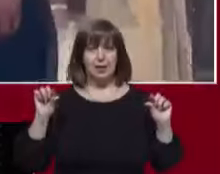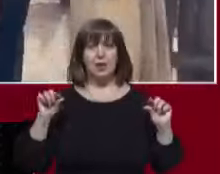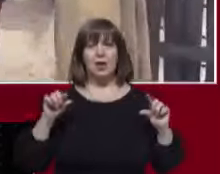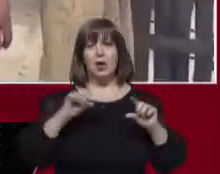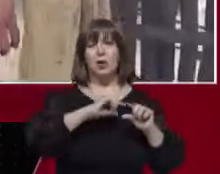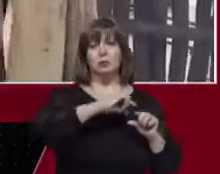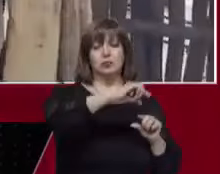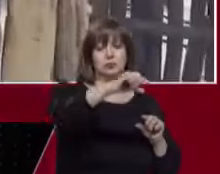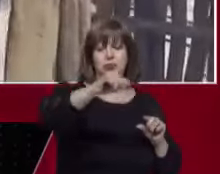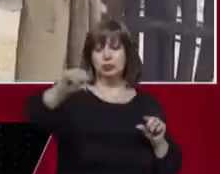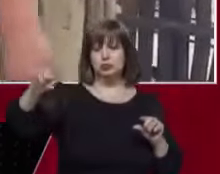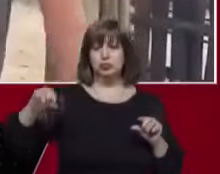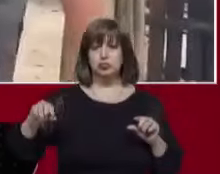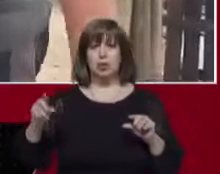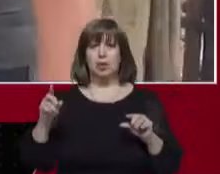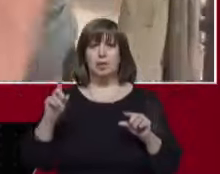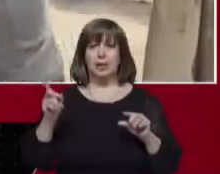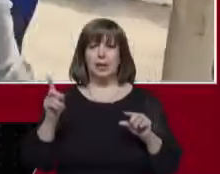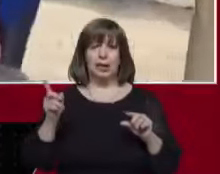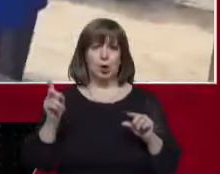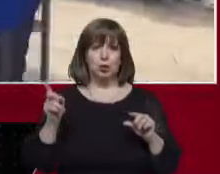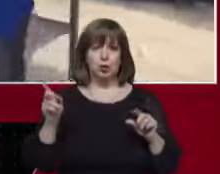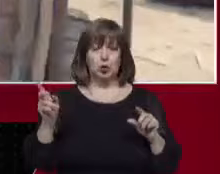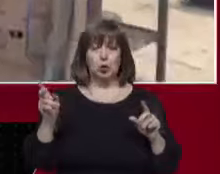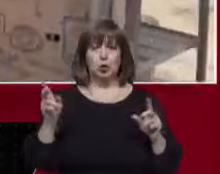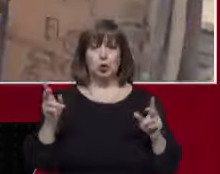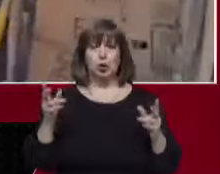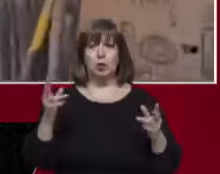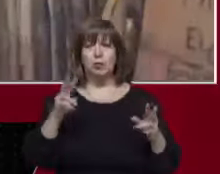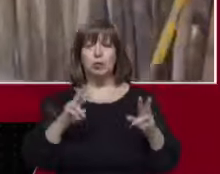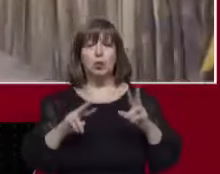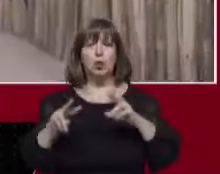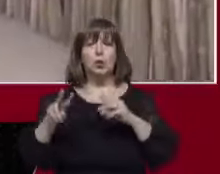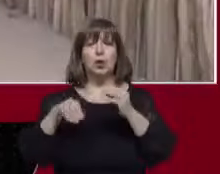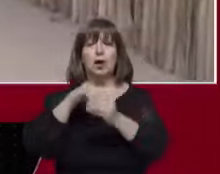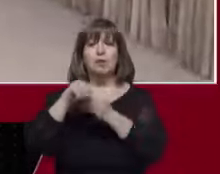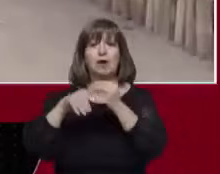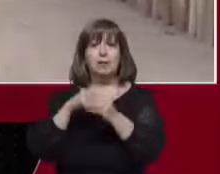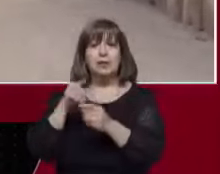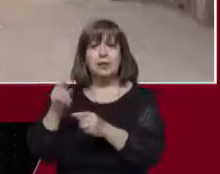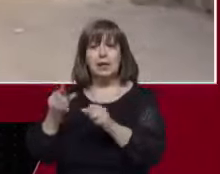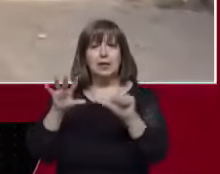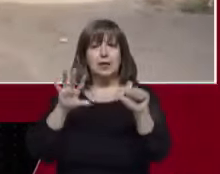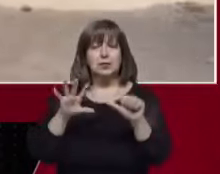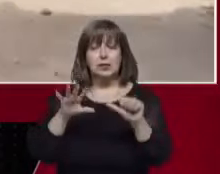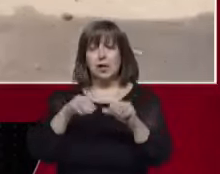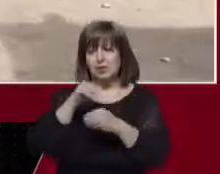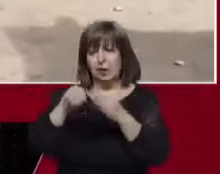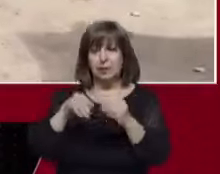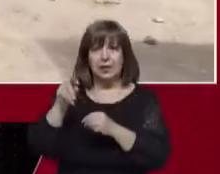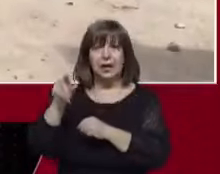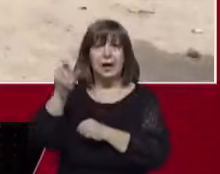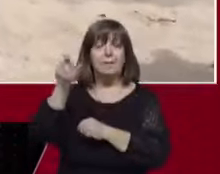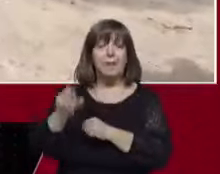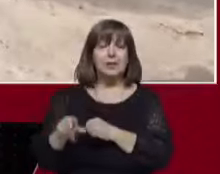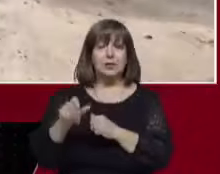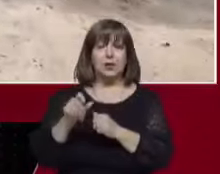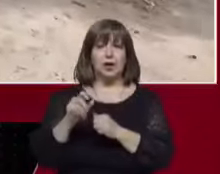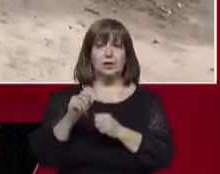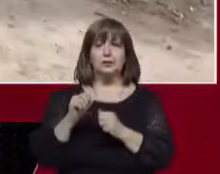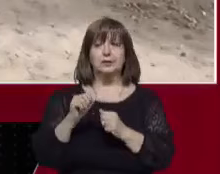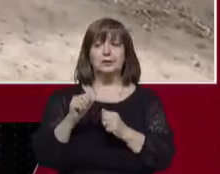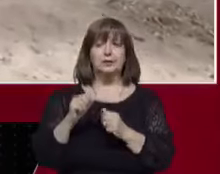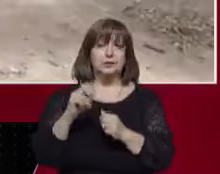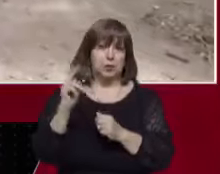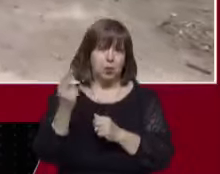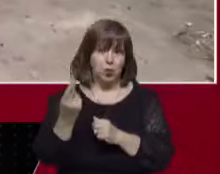un vallado de peligro, y buscaban familiares de esta persona. Y de los mismos familiares que conocían